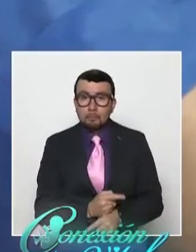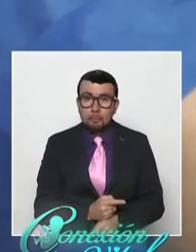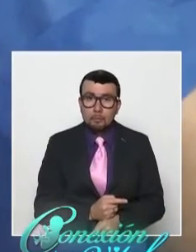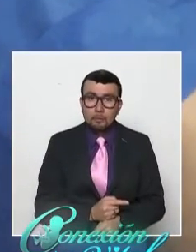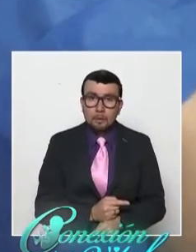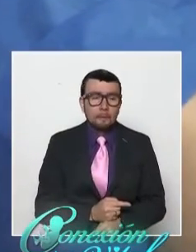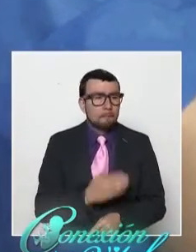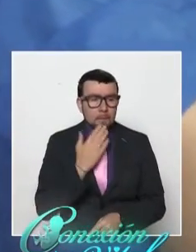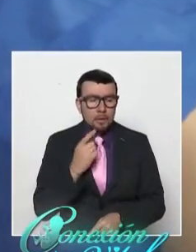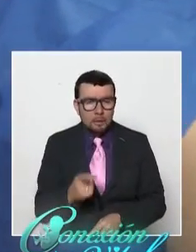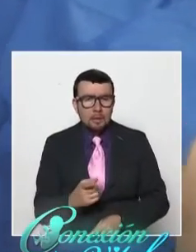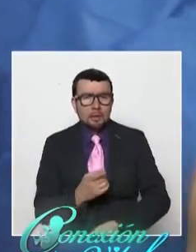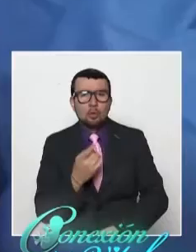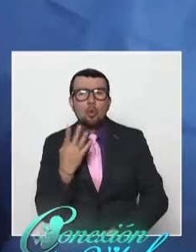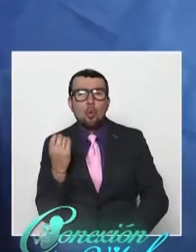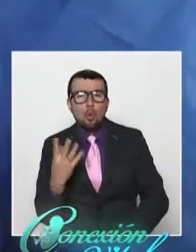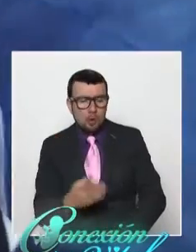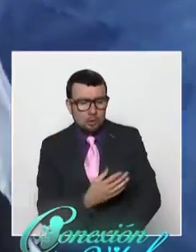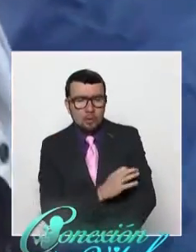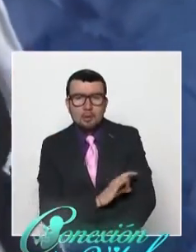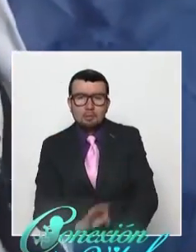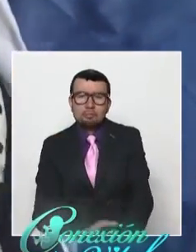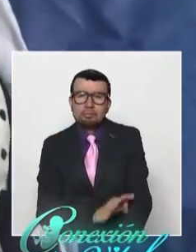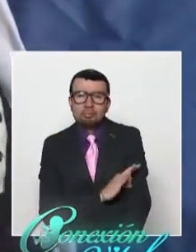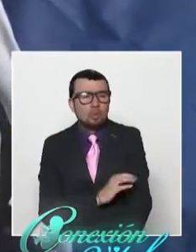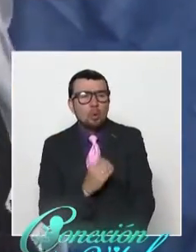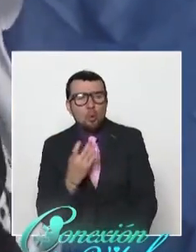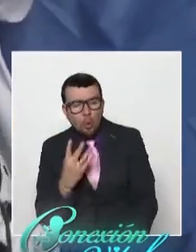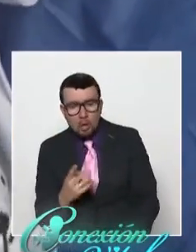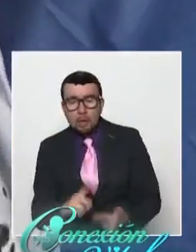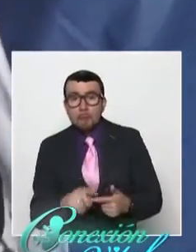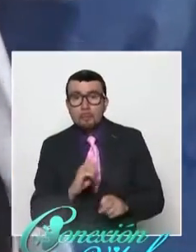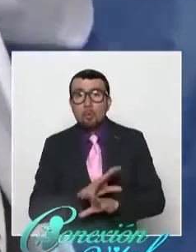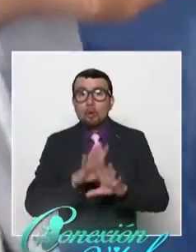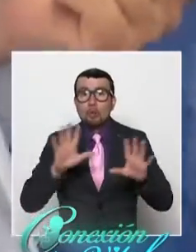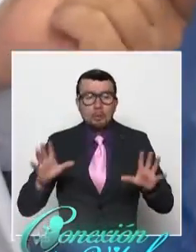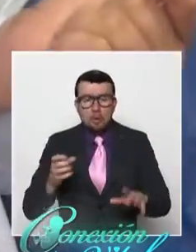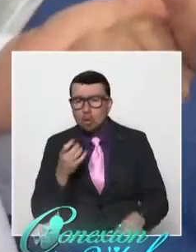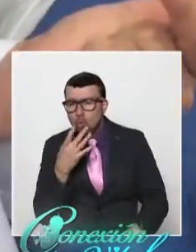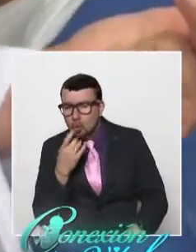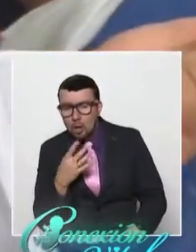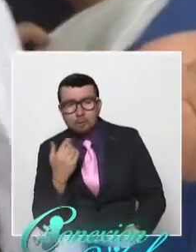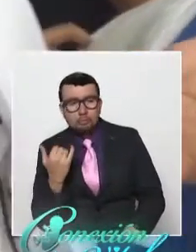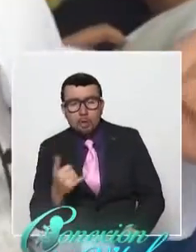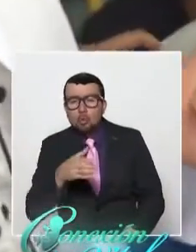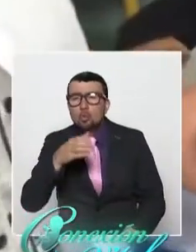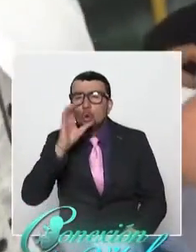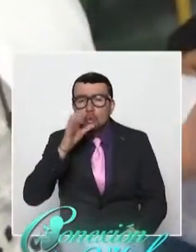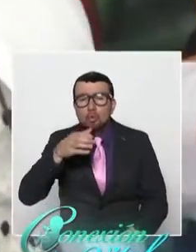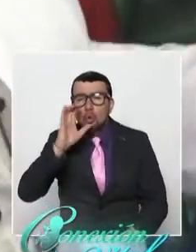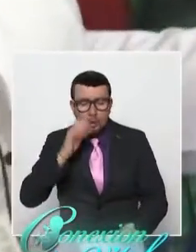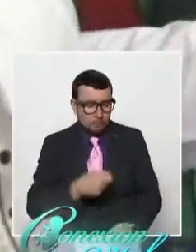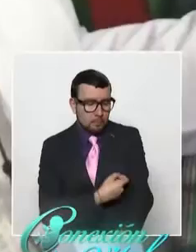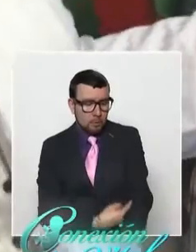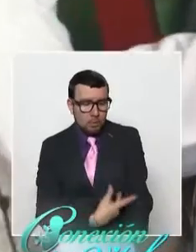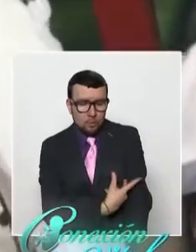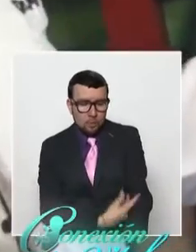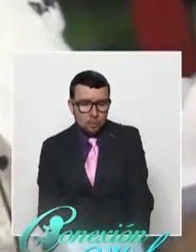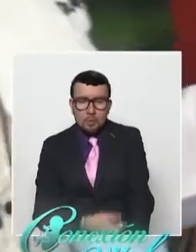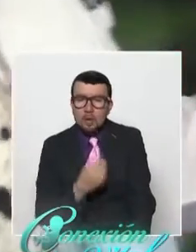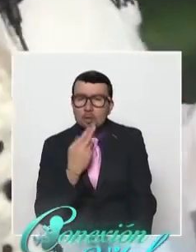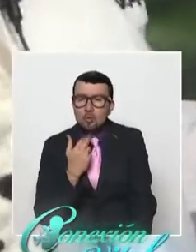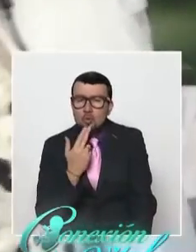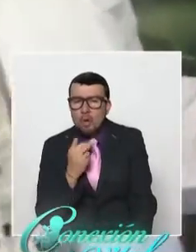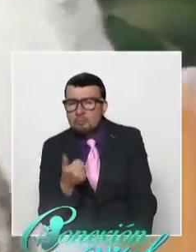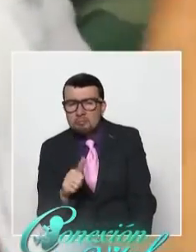perfil lipídico completo, necesitamos hacer una glucosa en ayunas, buscar una hemoglobina glicosilada, porque es que